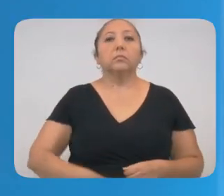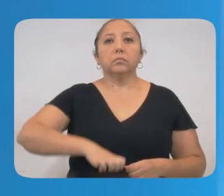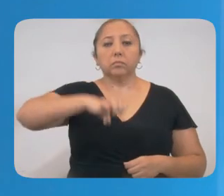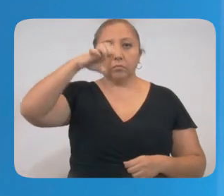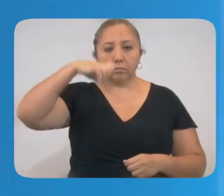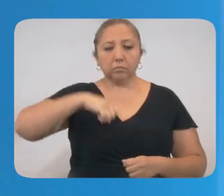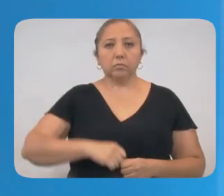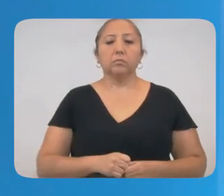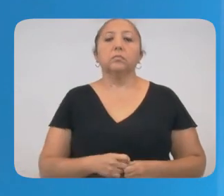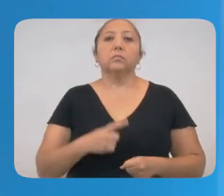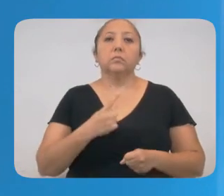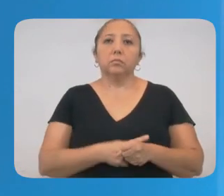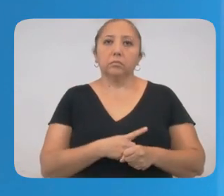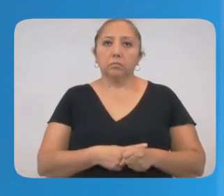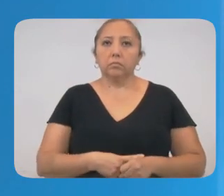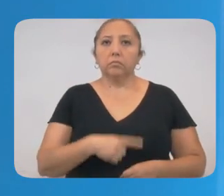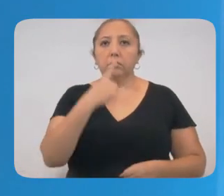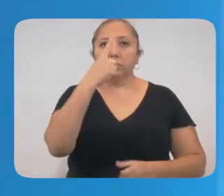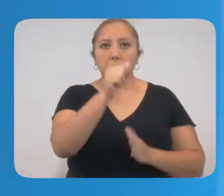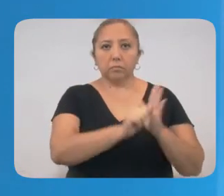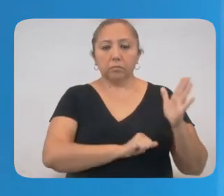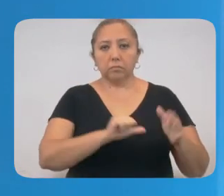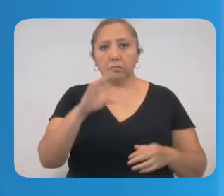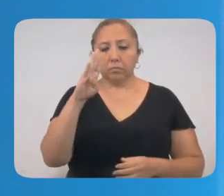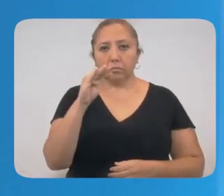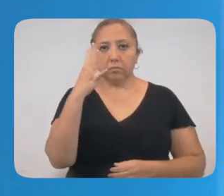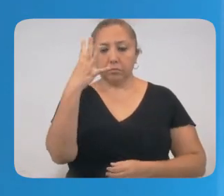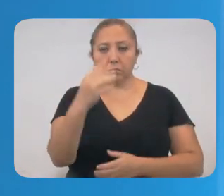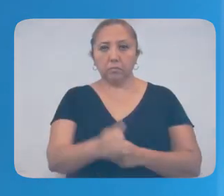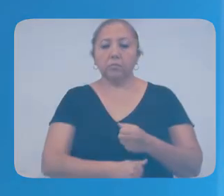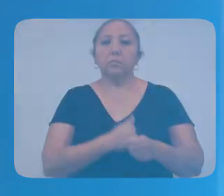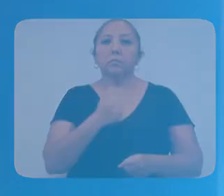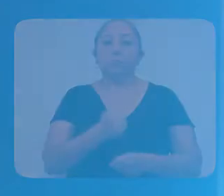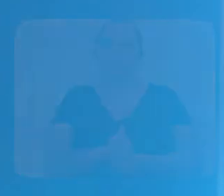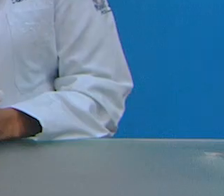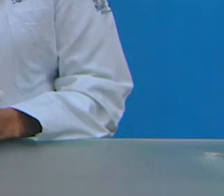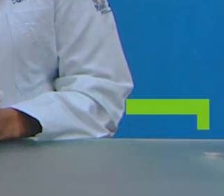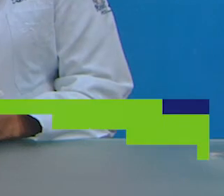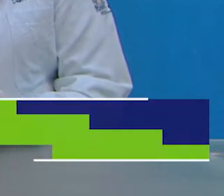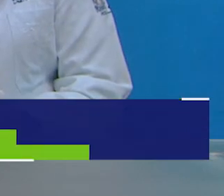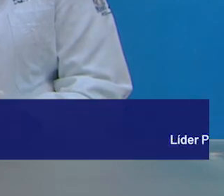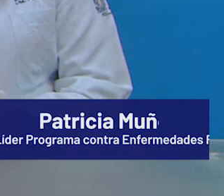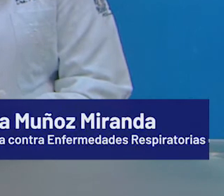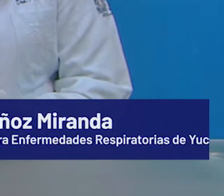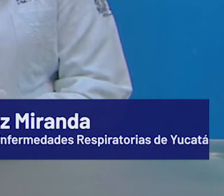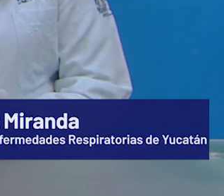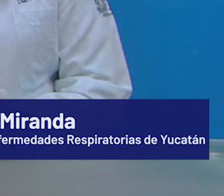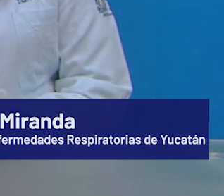casos confirmados es de un mes a 94 años. Este es el informe hasta el día de hoy, doctora.